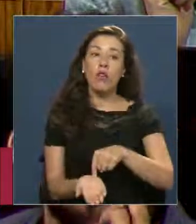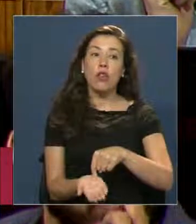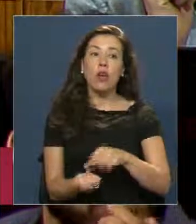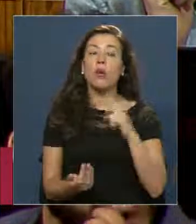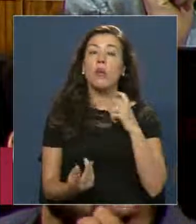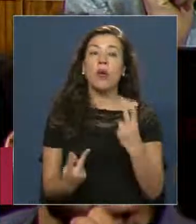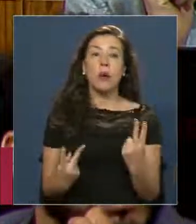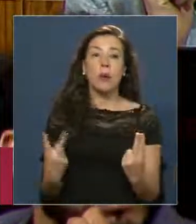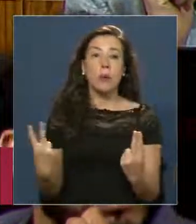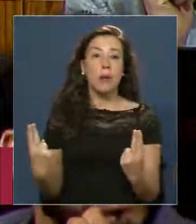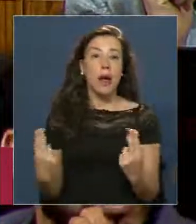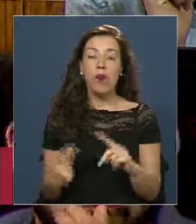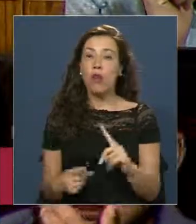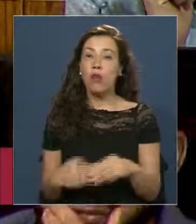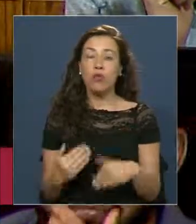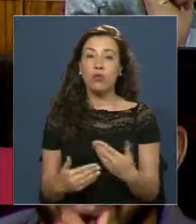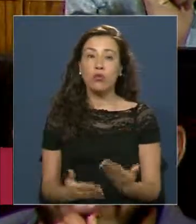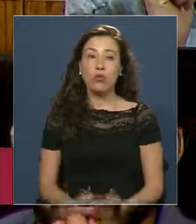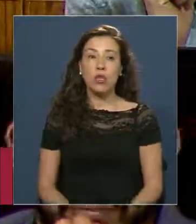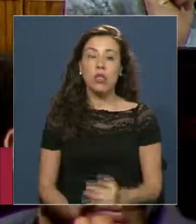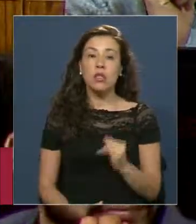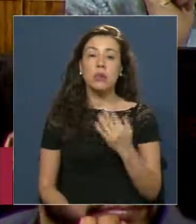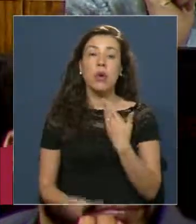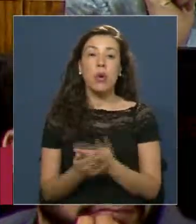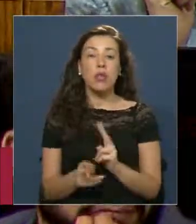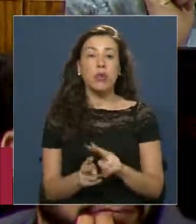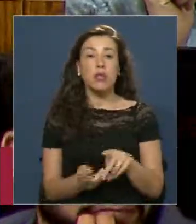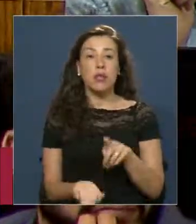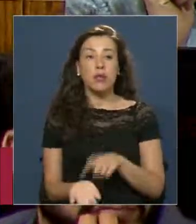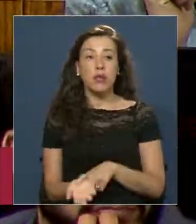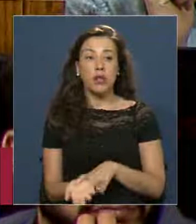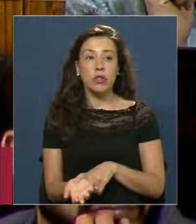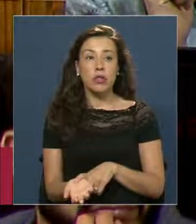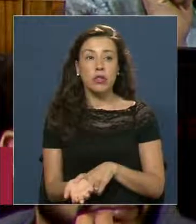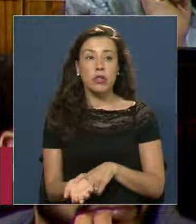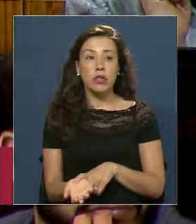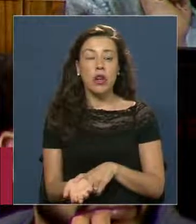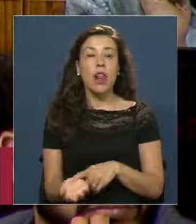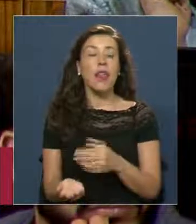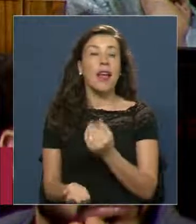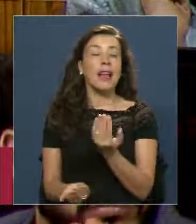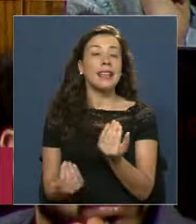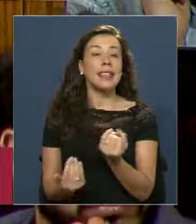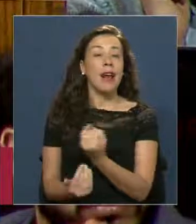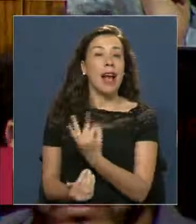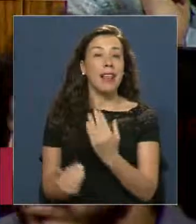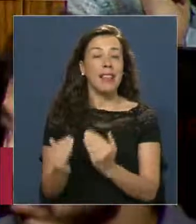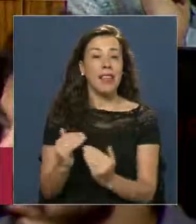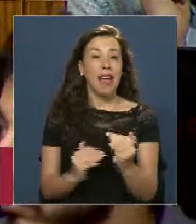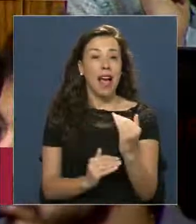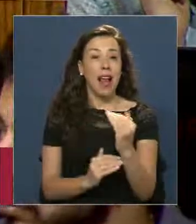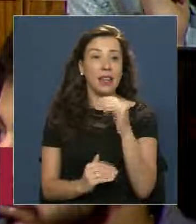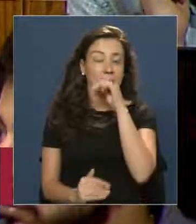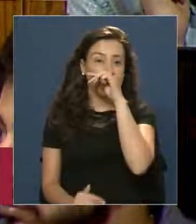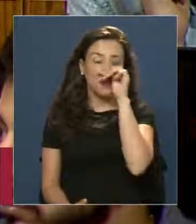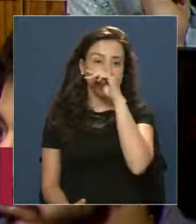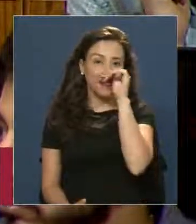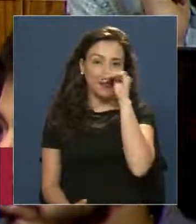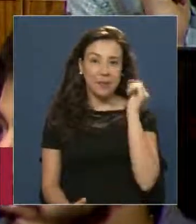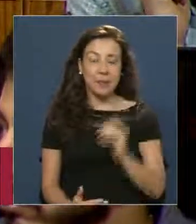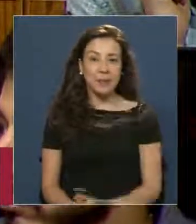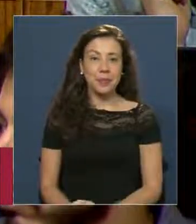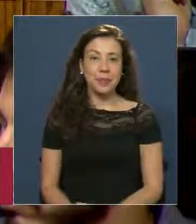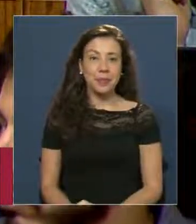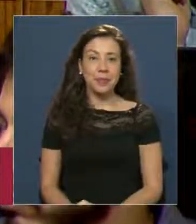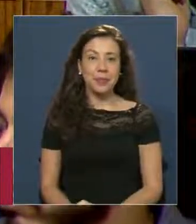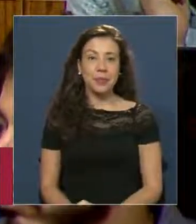pareo no corre. Entonces, cada vez que hay una votación que tenga un quórum que es calificado o